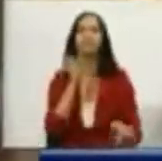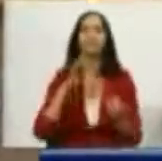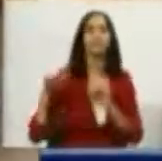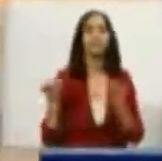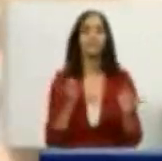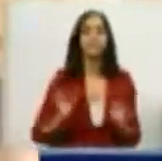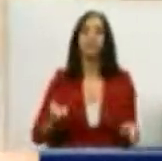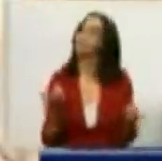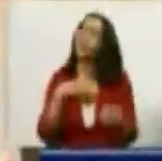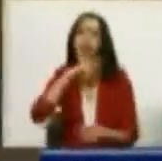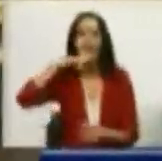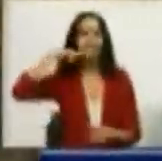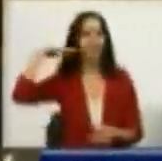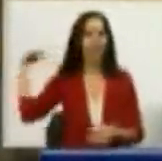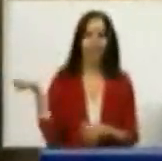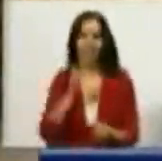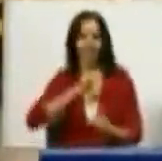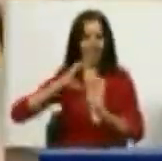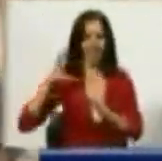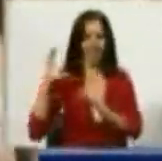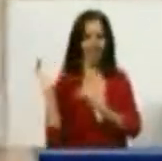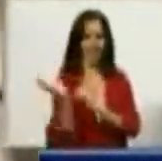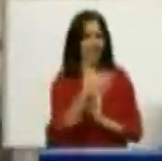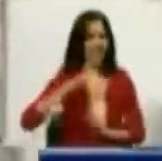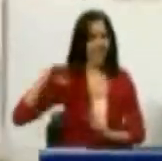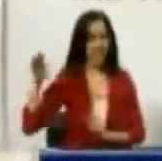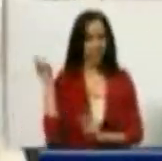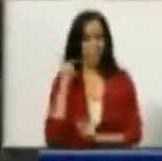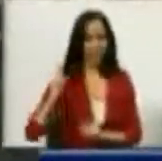bien sabroso y tradicional